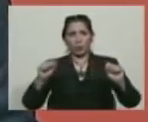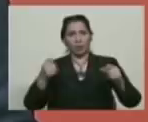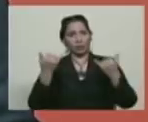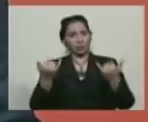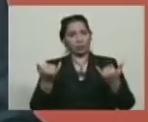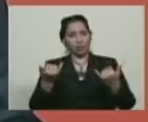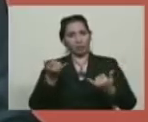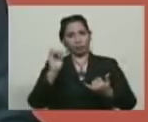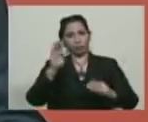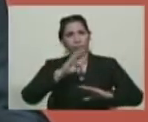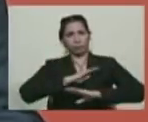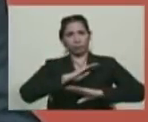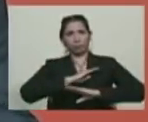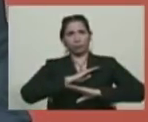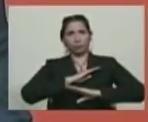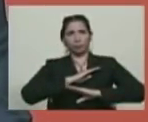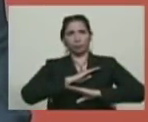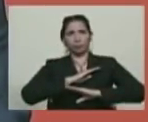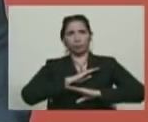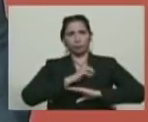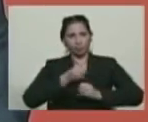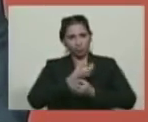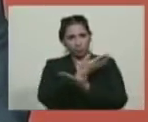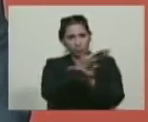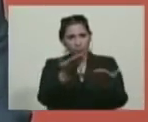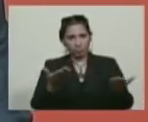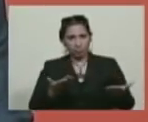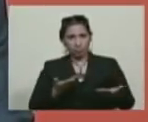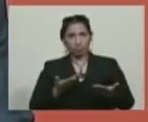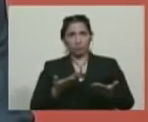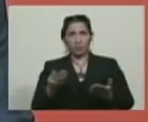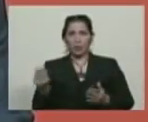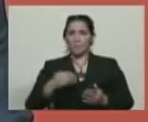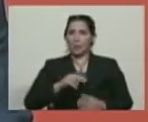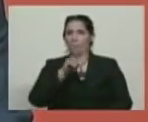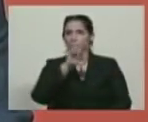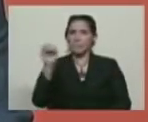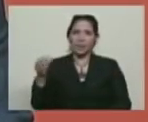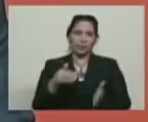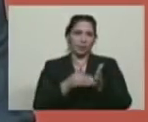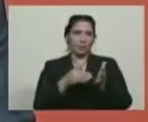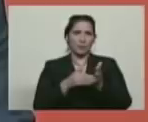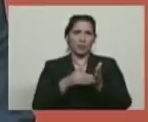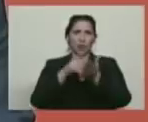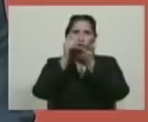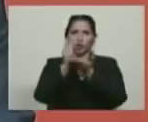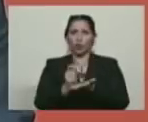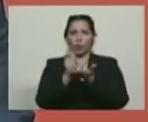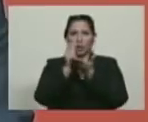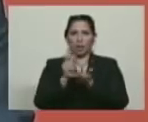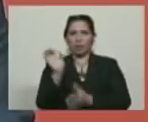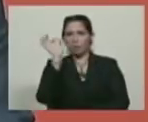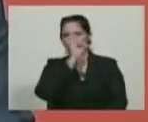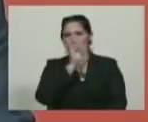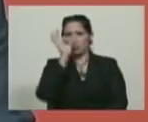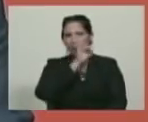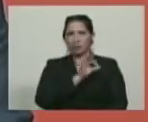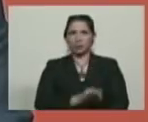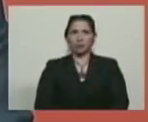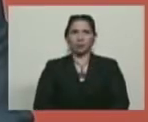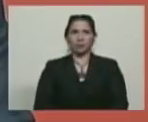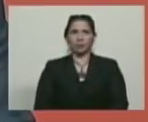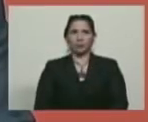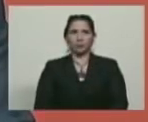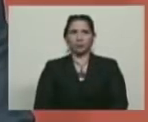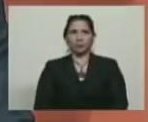nuestras manos queridos compatriotas más de 20 mil toneladas de pernil adquiridas con